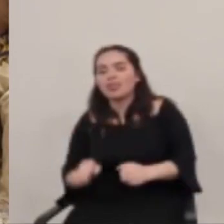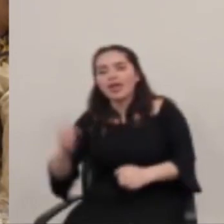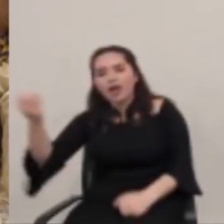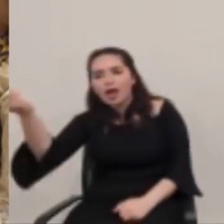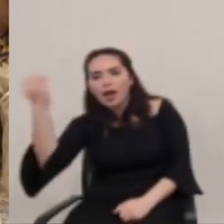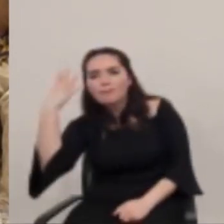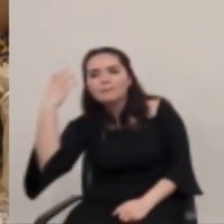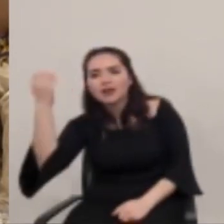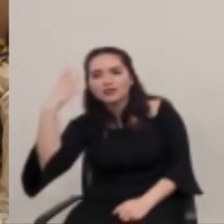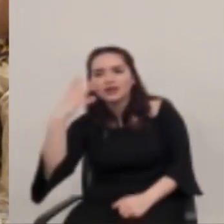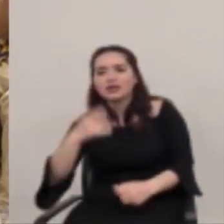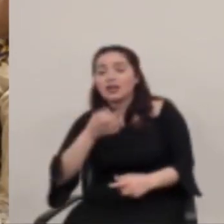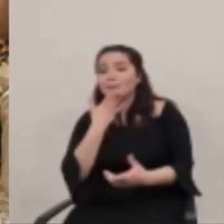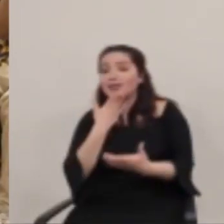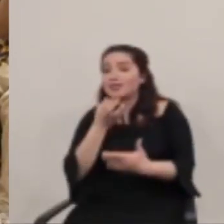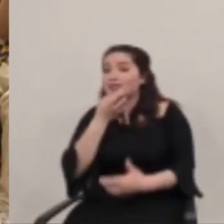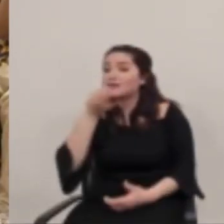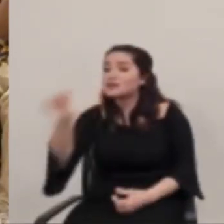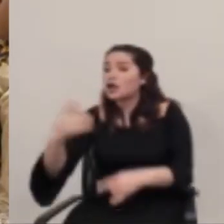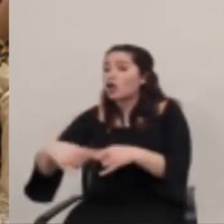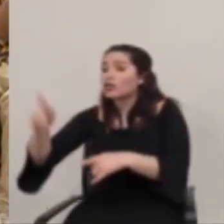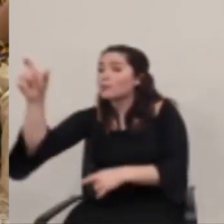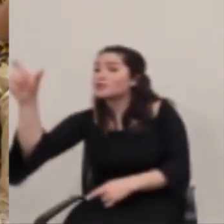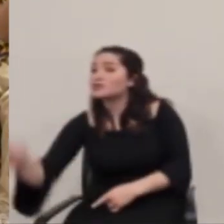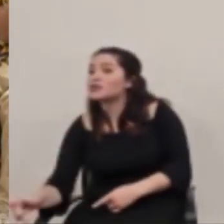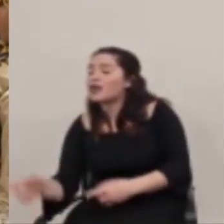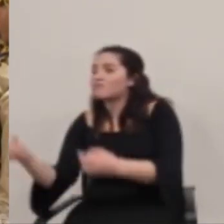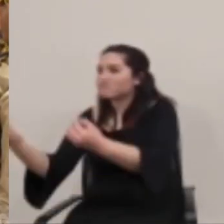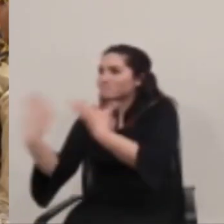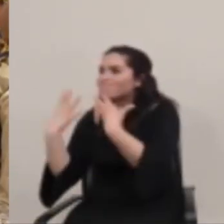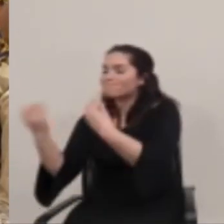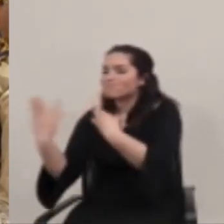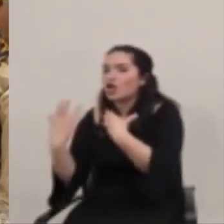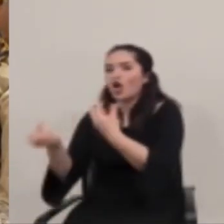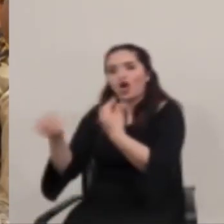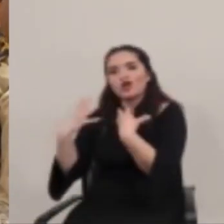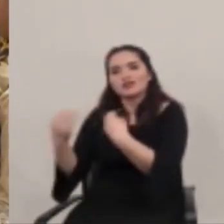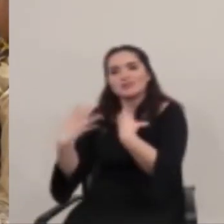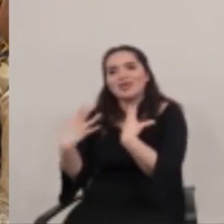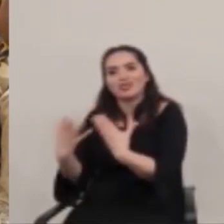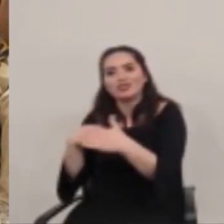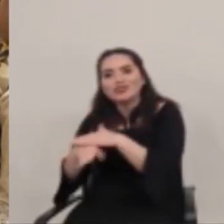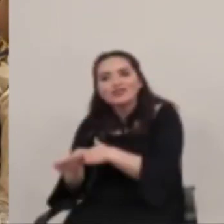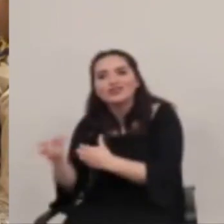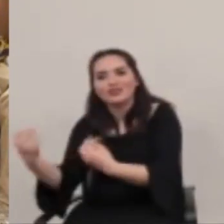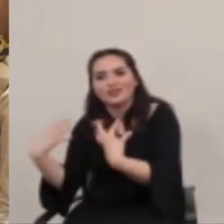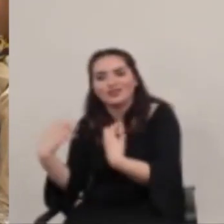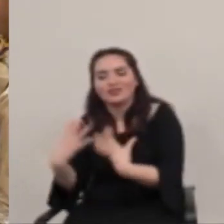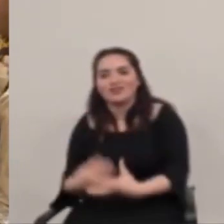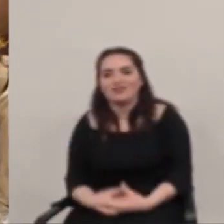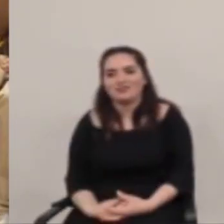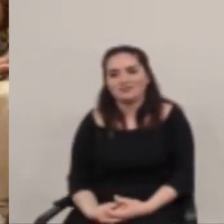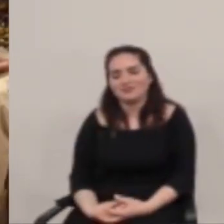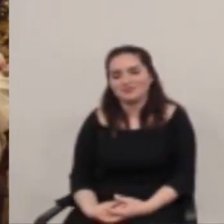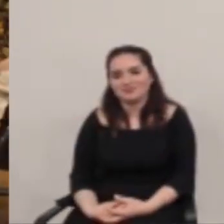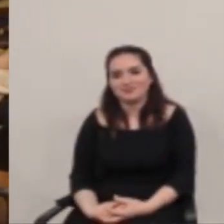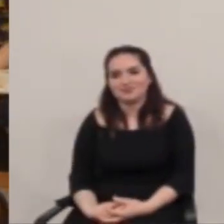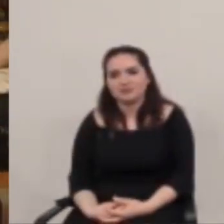de esto y la otra persona también gana del acceso al conocimiento, el cual yo de una manera privilegiada estoy adquiriendo en una